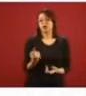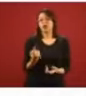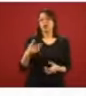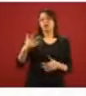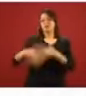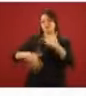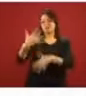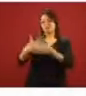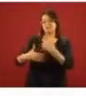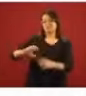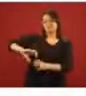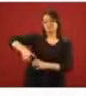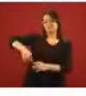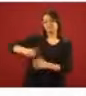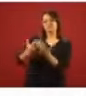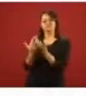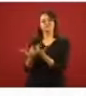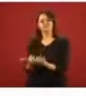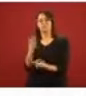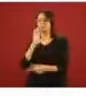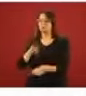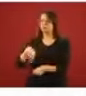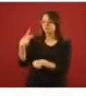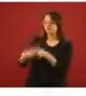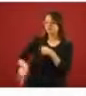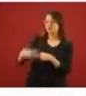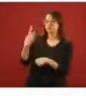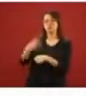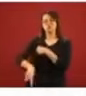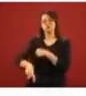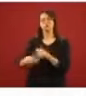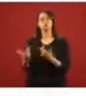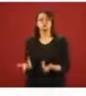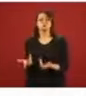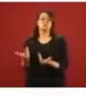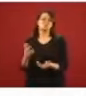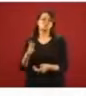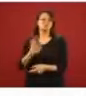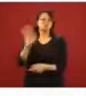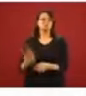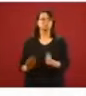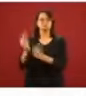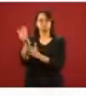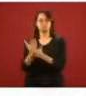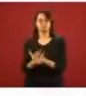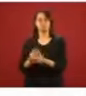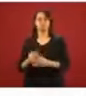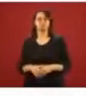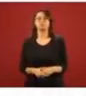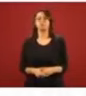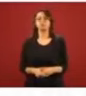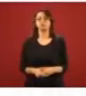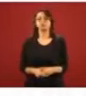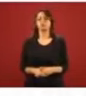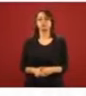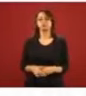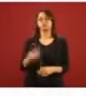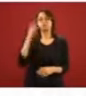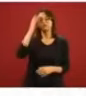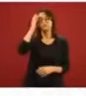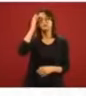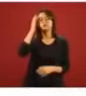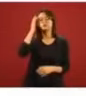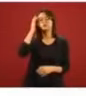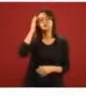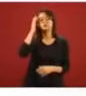cilindros en mal estado que ponen en riesgo al consumidor, relativamente bajo. Las gaseras que andan